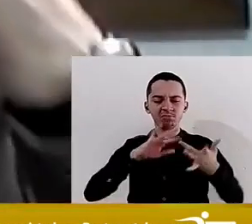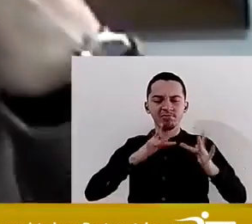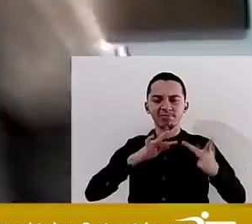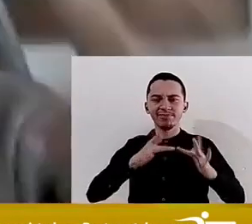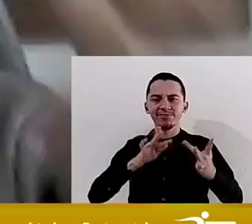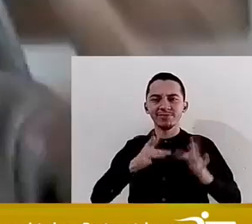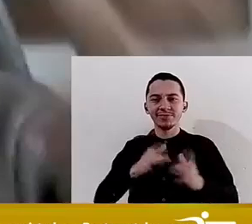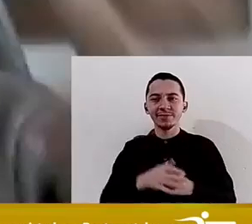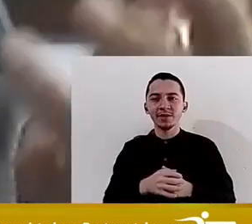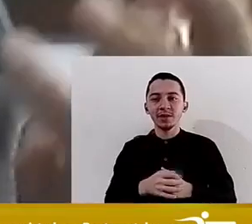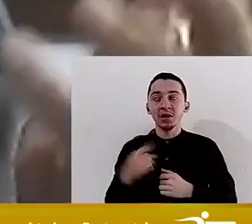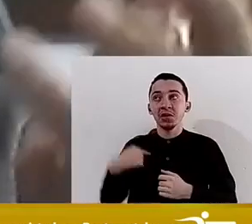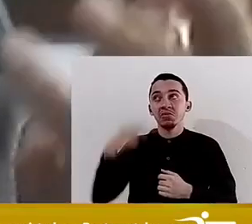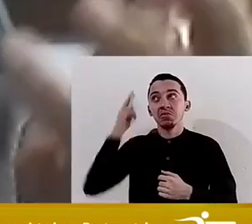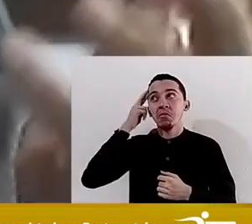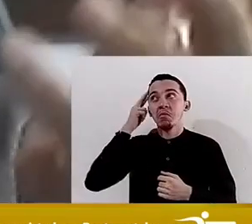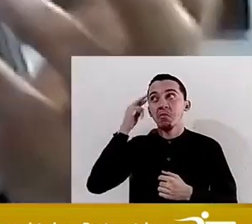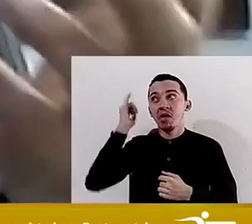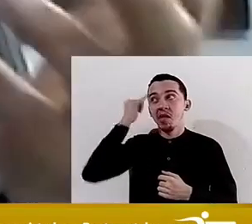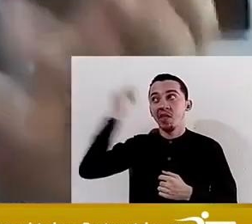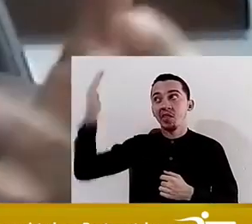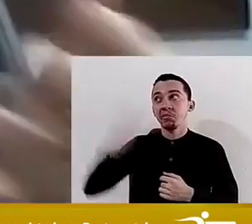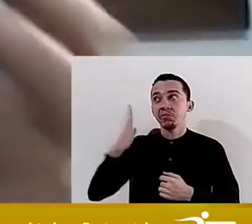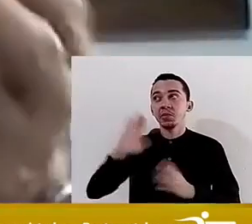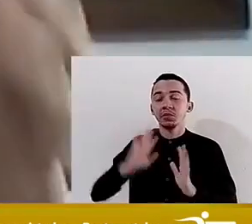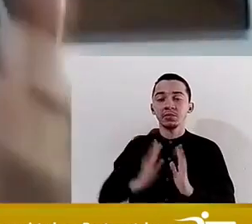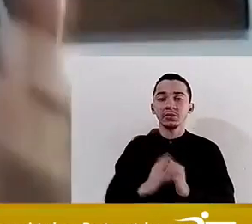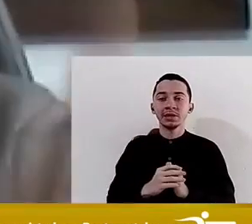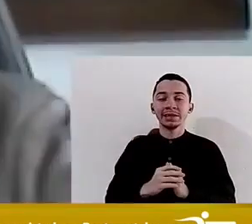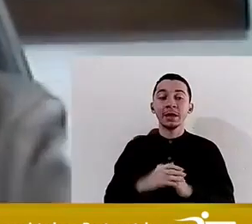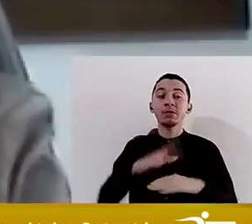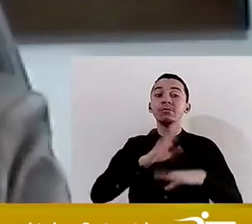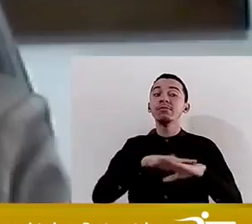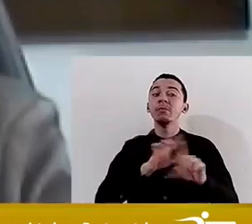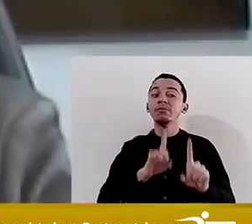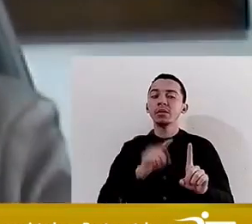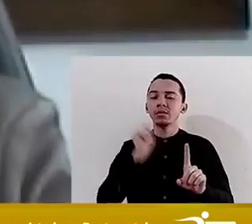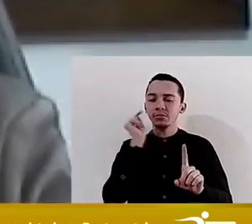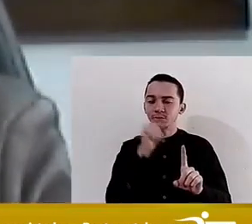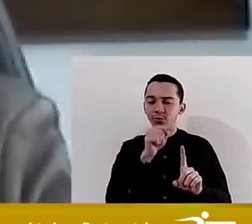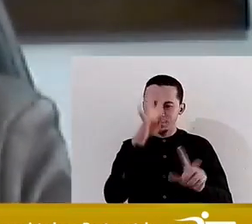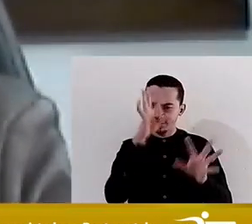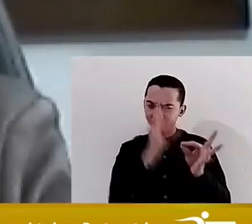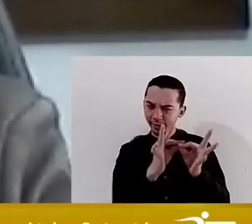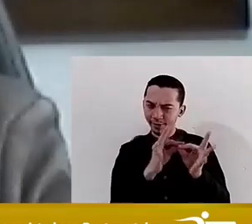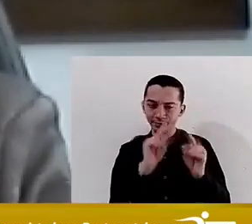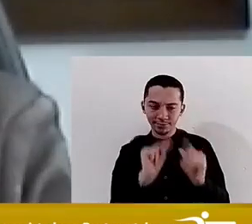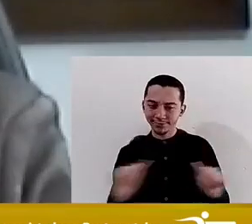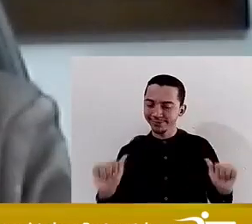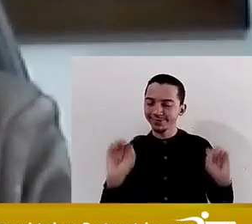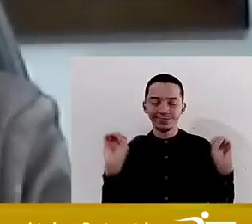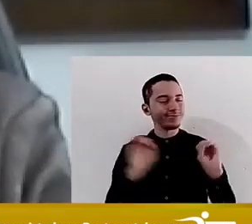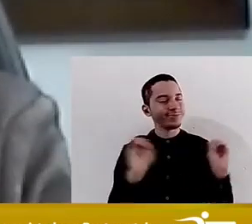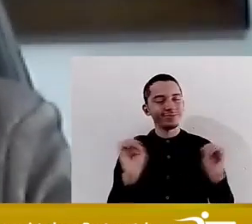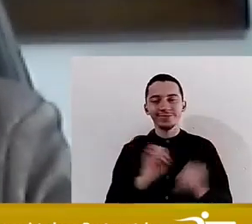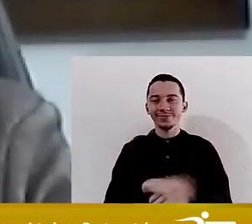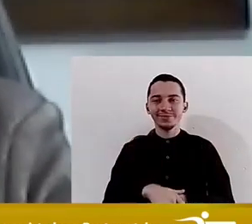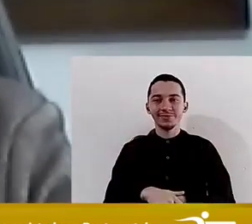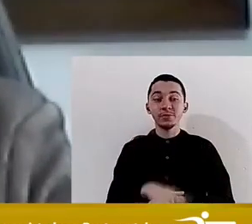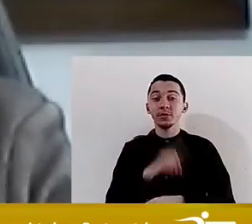tu razonamiento. Pero voy a pedir que tu fe no falle. Y pasó por su mal